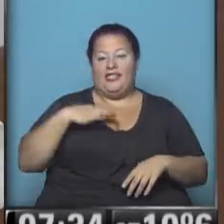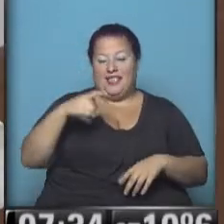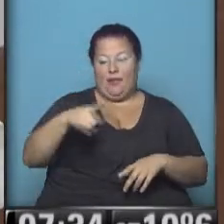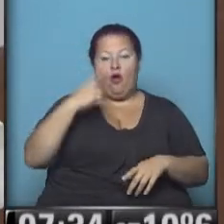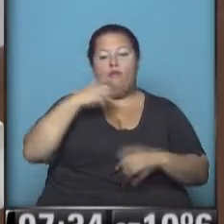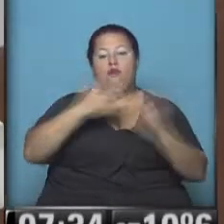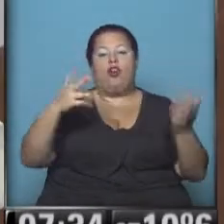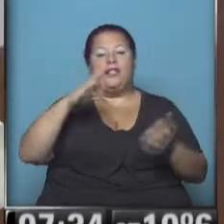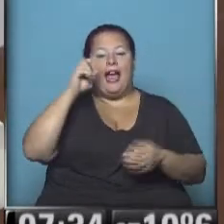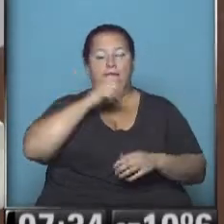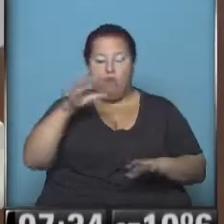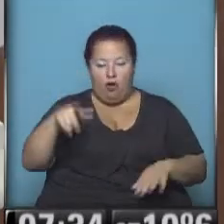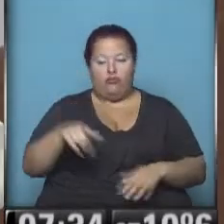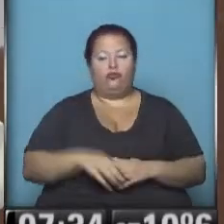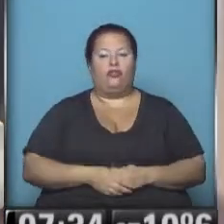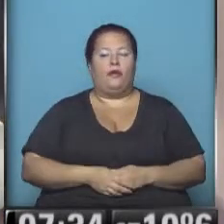montehermoso